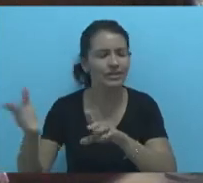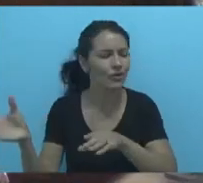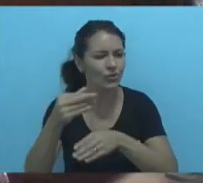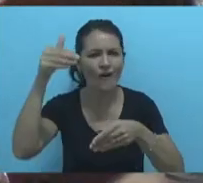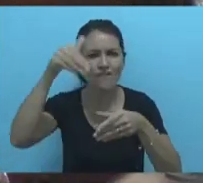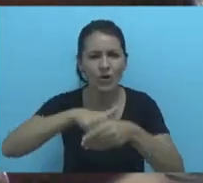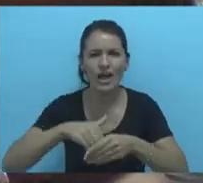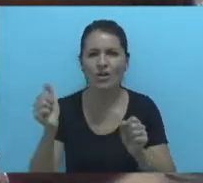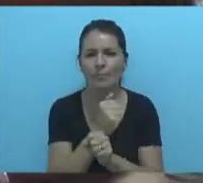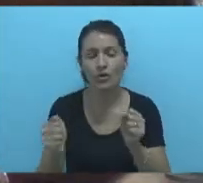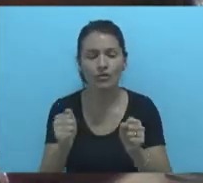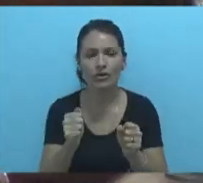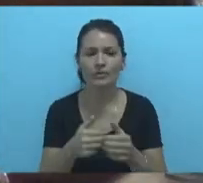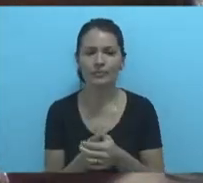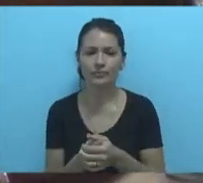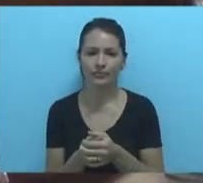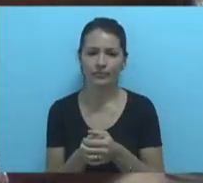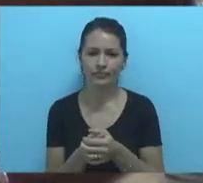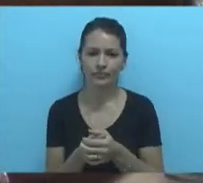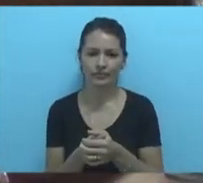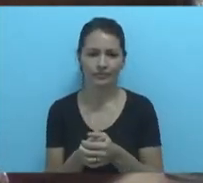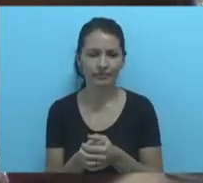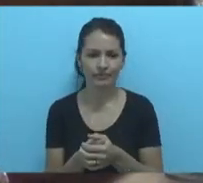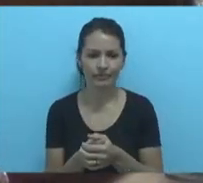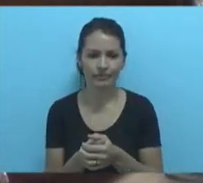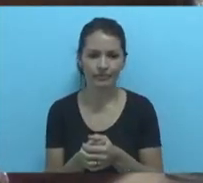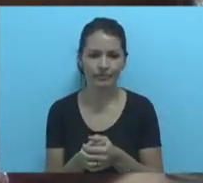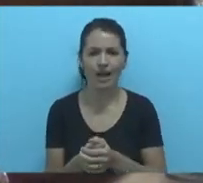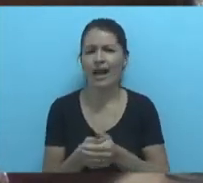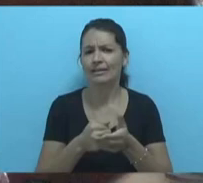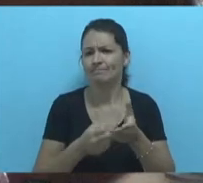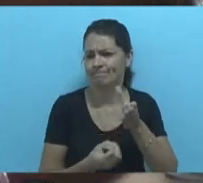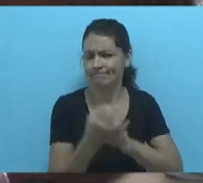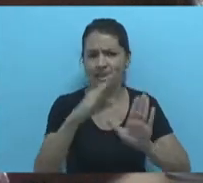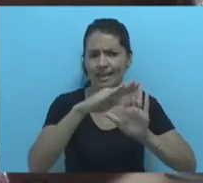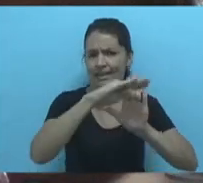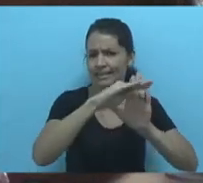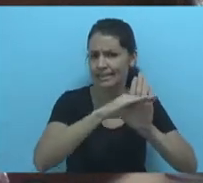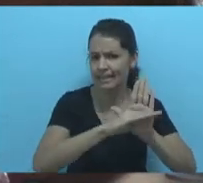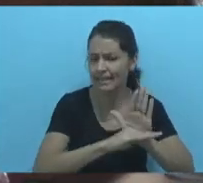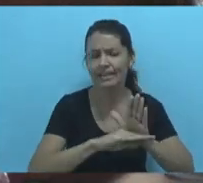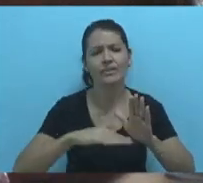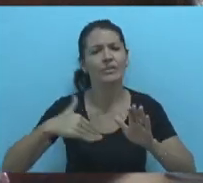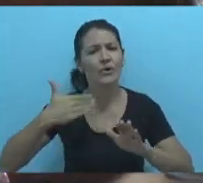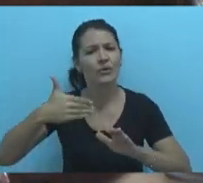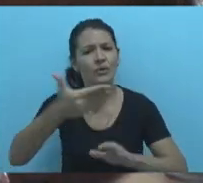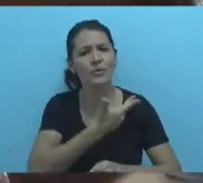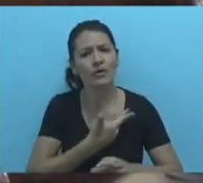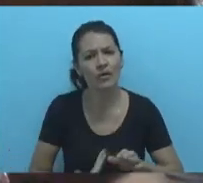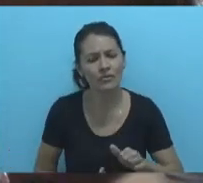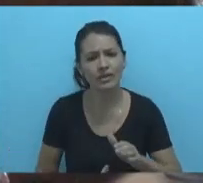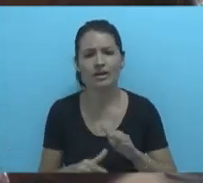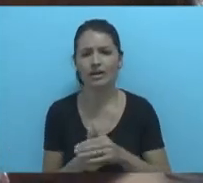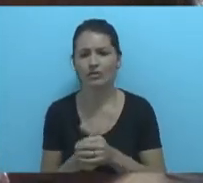partir del RENAVAP, del registro, luego de la ley, de la creación del fideicomiso y luego en el gobierno de Alberto Fernández, de la creación de